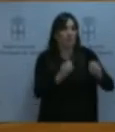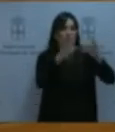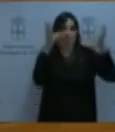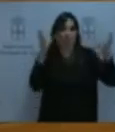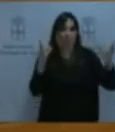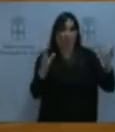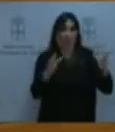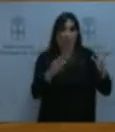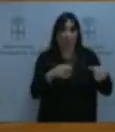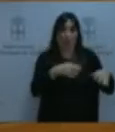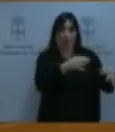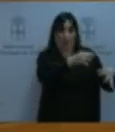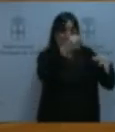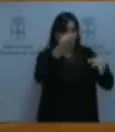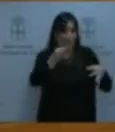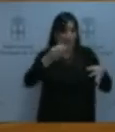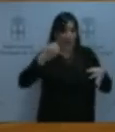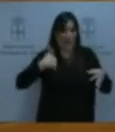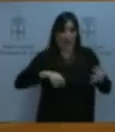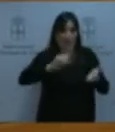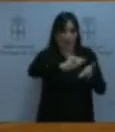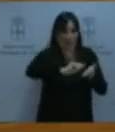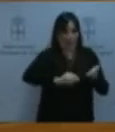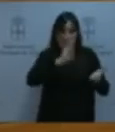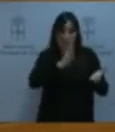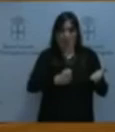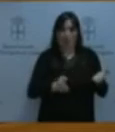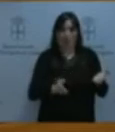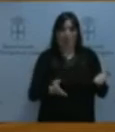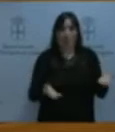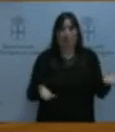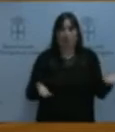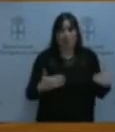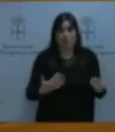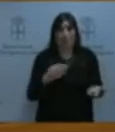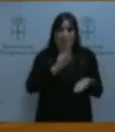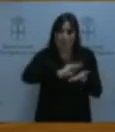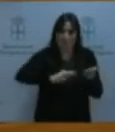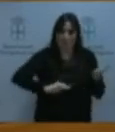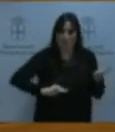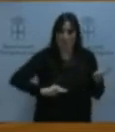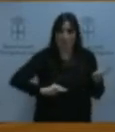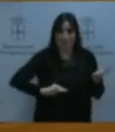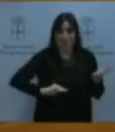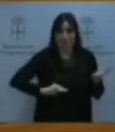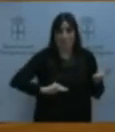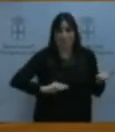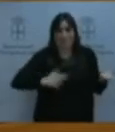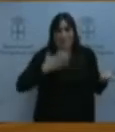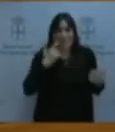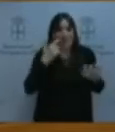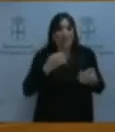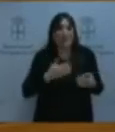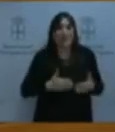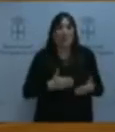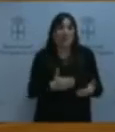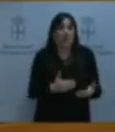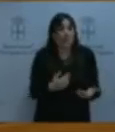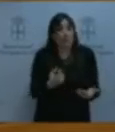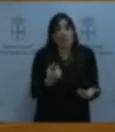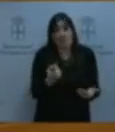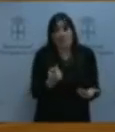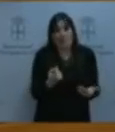de inmediato en el caso de que se produzca efectivamente una prórroga. Hay que prepararlos, y hay que prepararlos en función de las